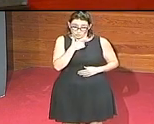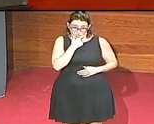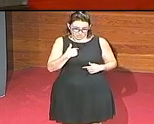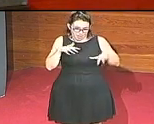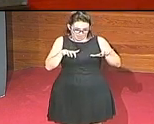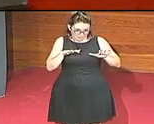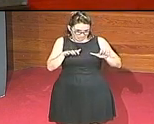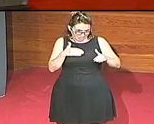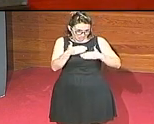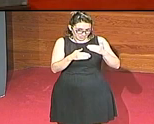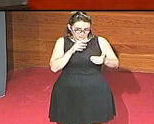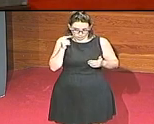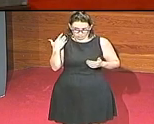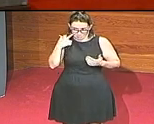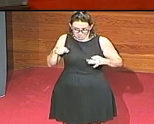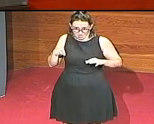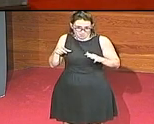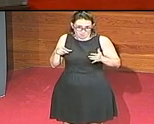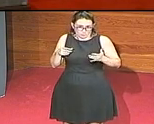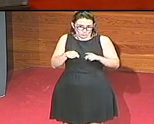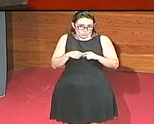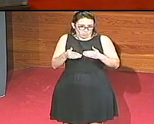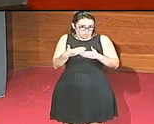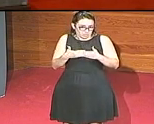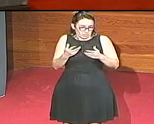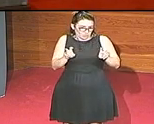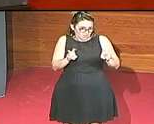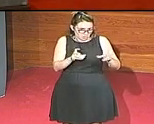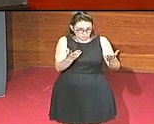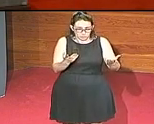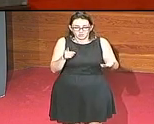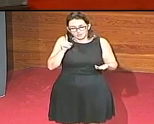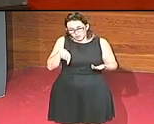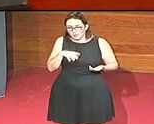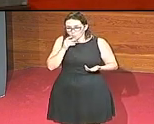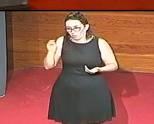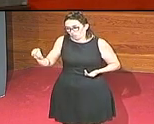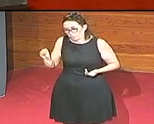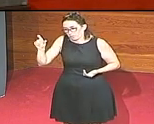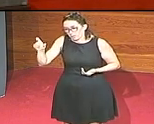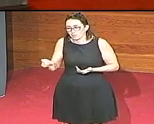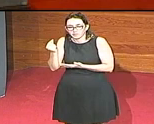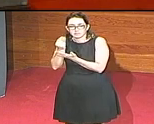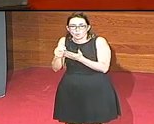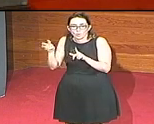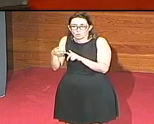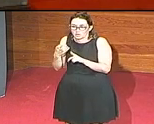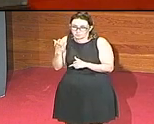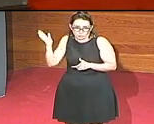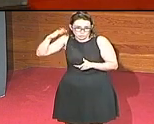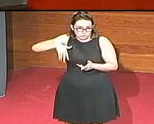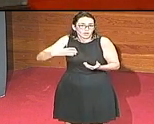estamos como empezando en este mundillo otro porque algún día no estará el diseñador web cualquier cateto y otro porque